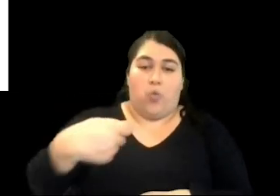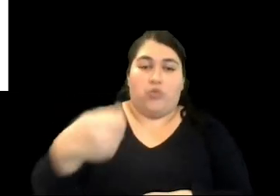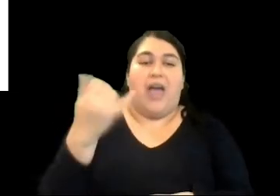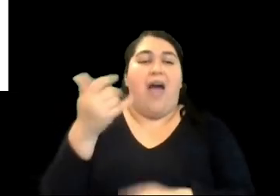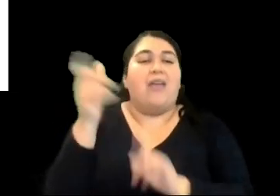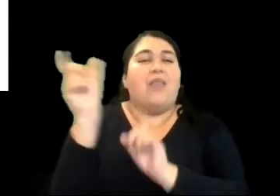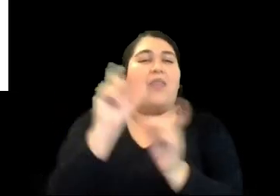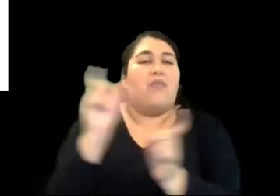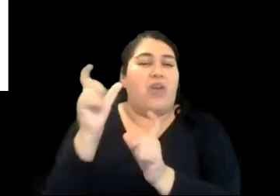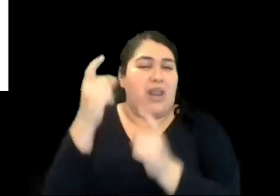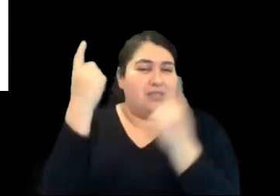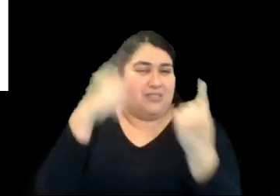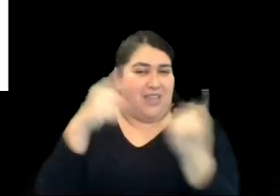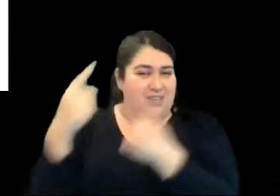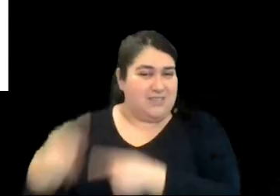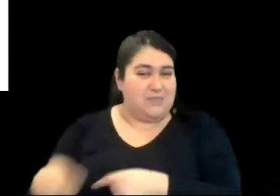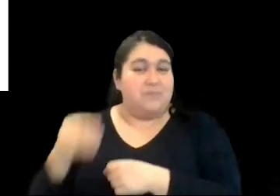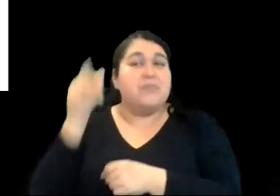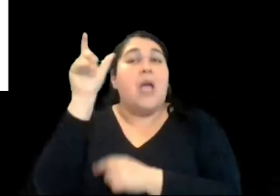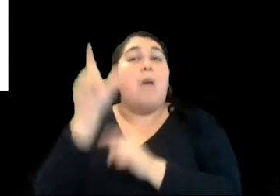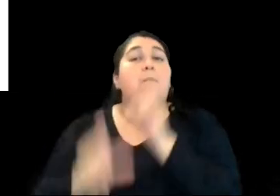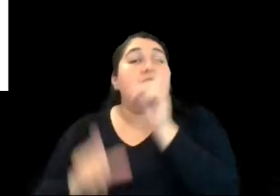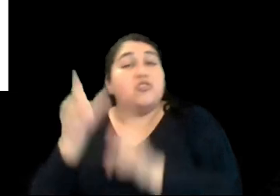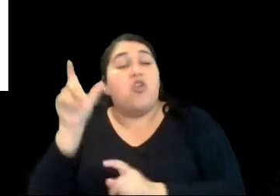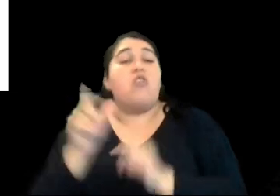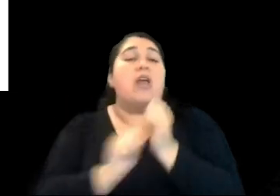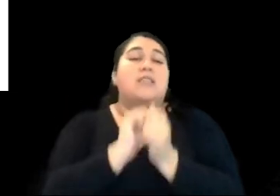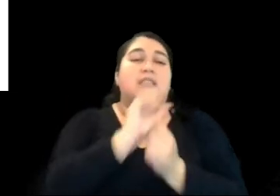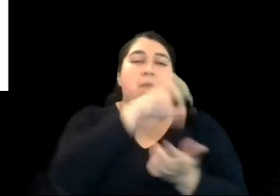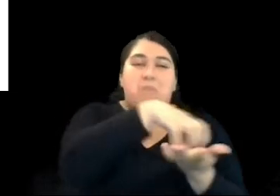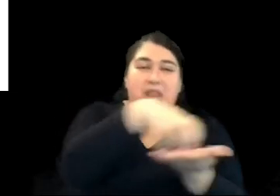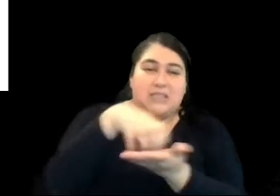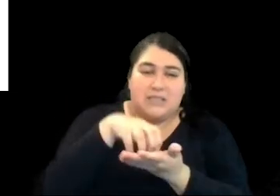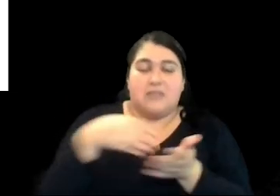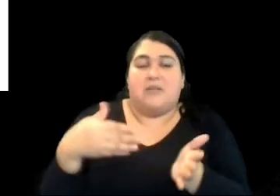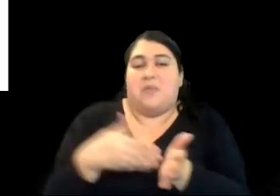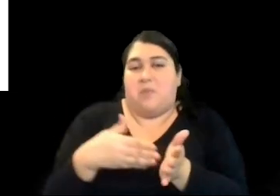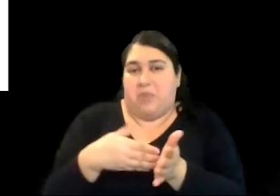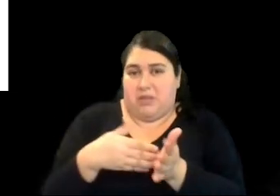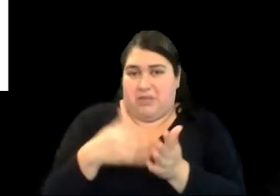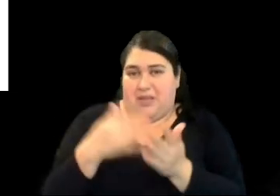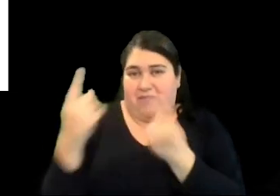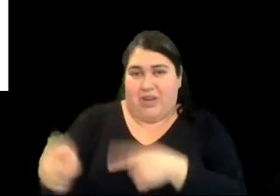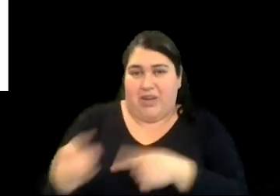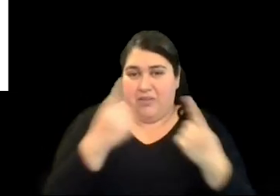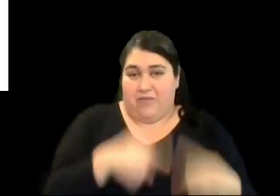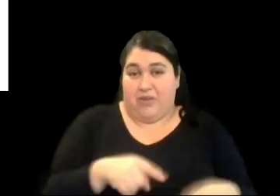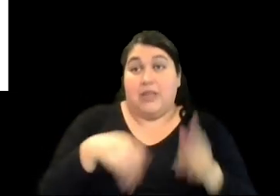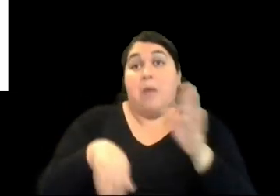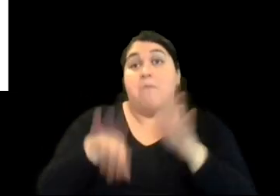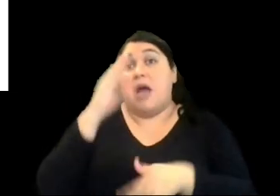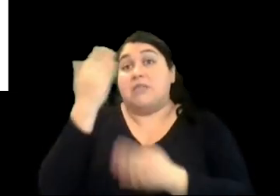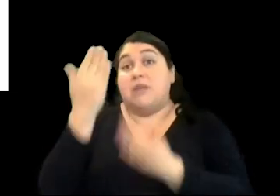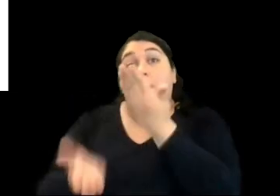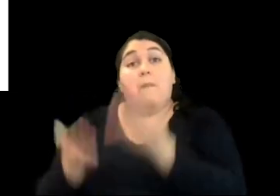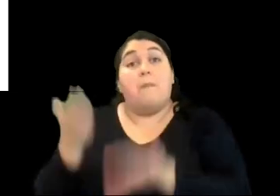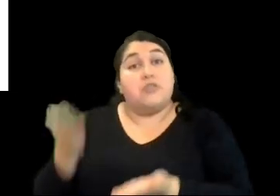resto de contribuyentes y las personas humanas, y le da mayor cantidad a las personas humanas y sucesiones